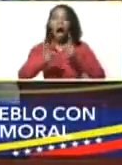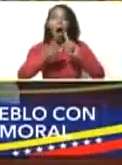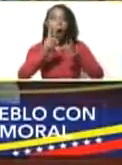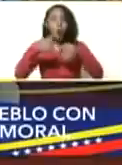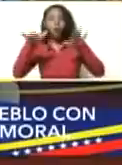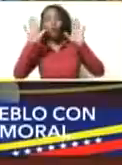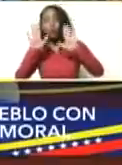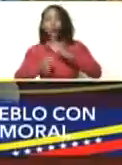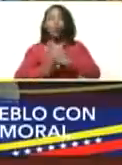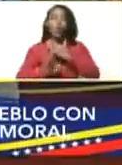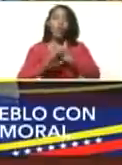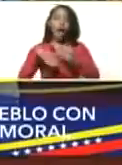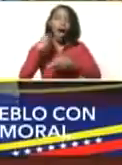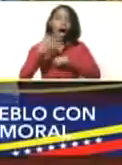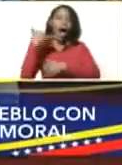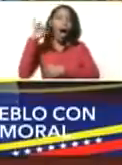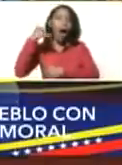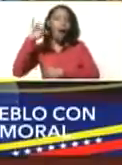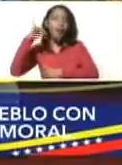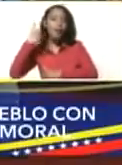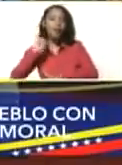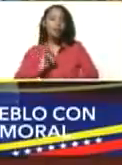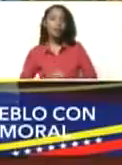todavía medra